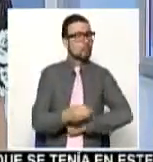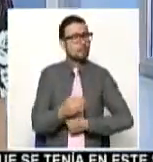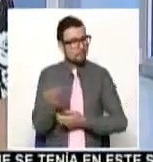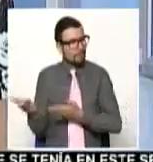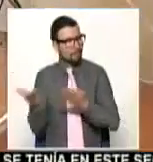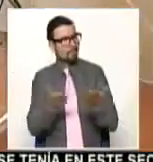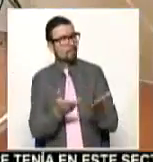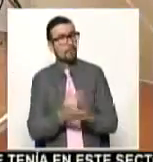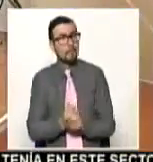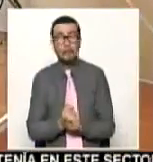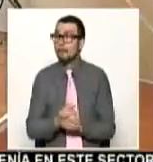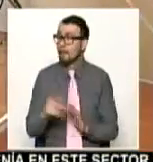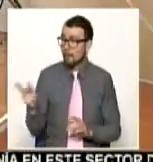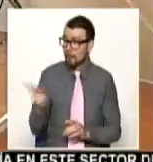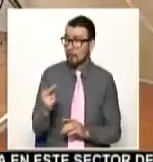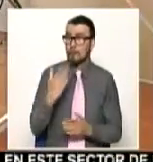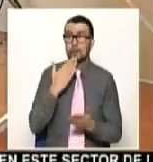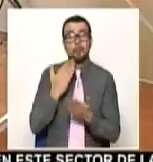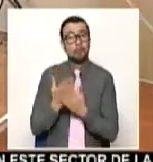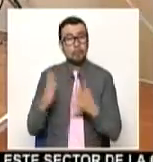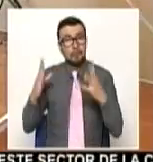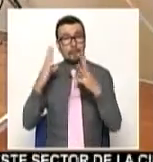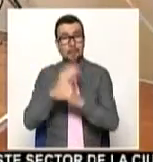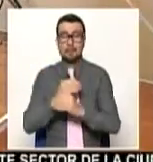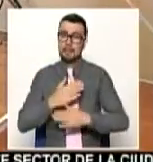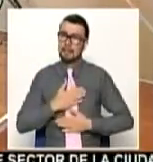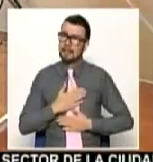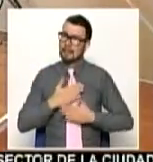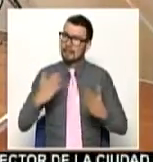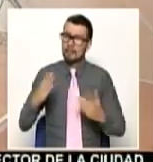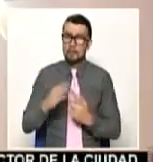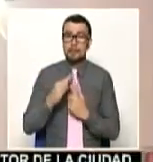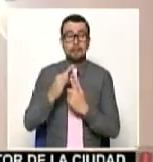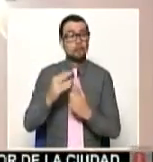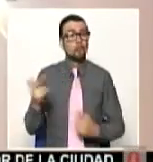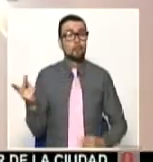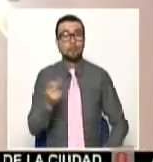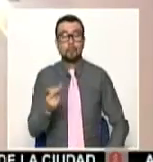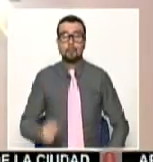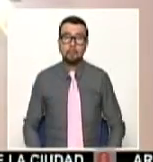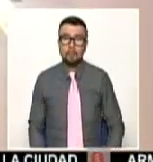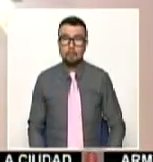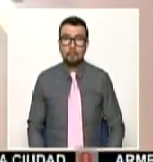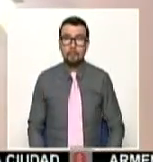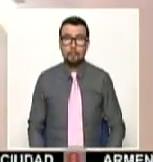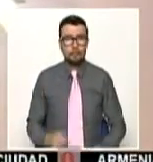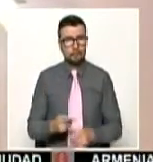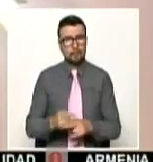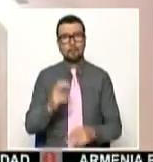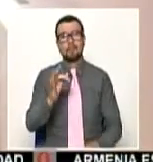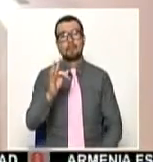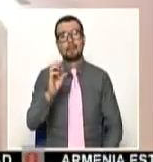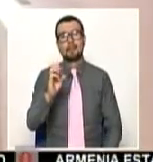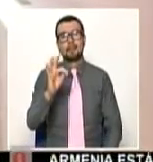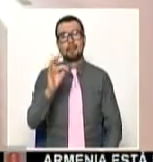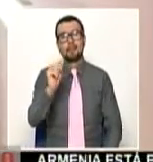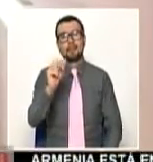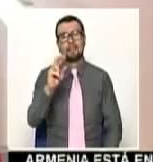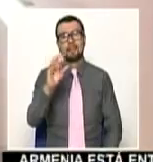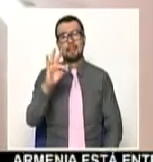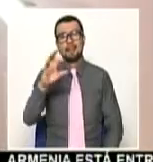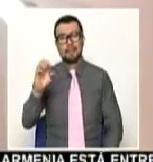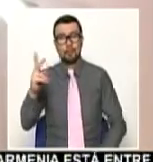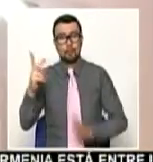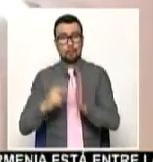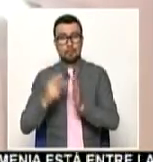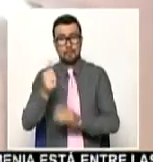Hola, Rubén Darío, Daniela, muy buenas noches. Un saludo muy especial para ustedes. El Tetarte 2017, más conocido como la